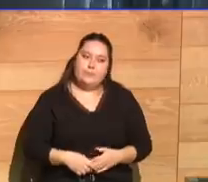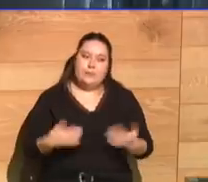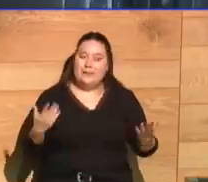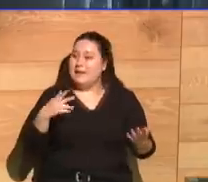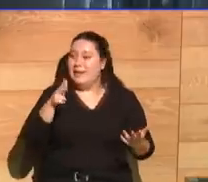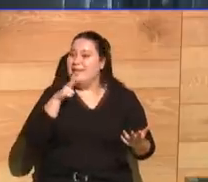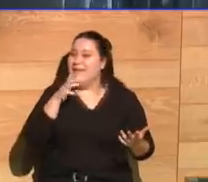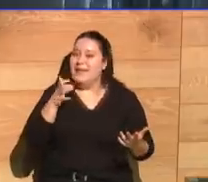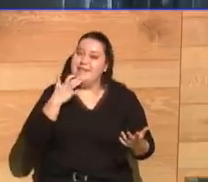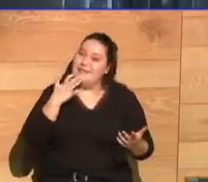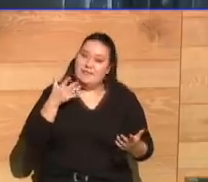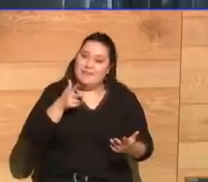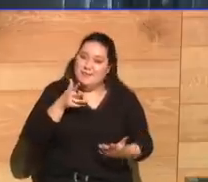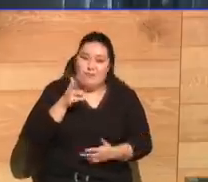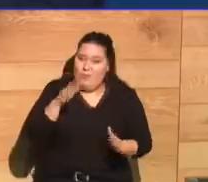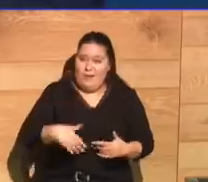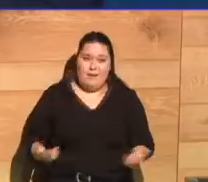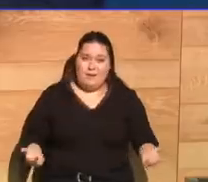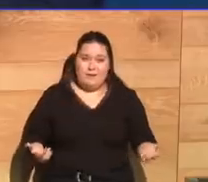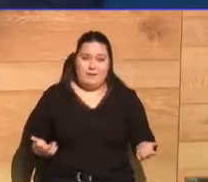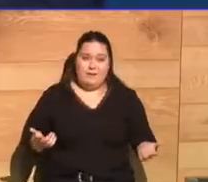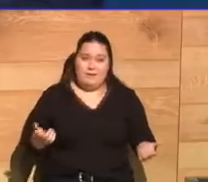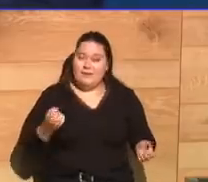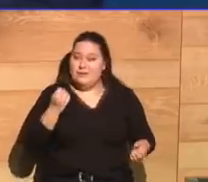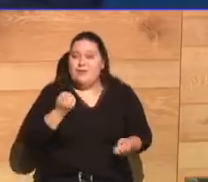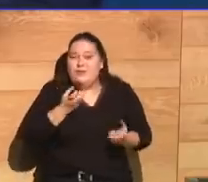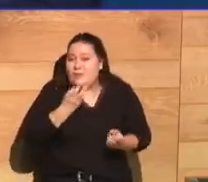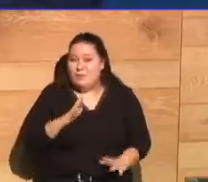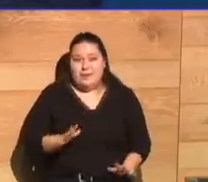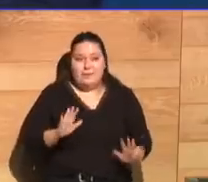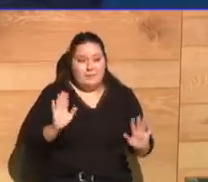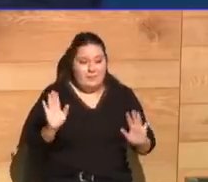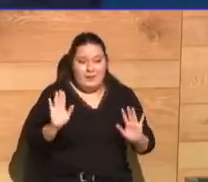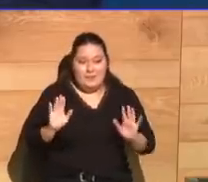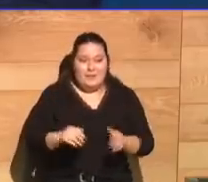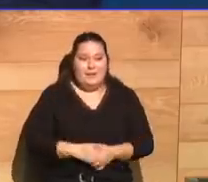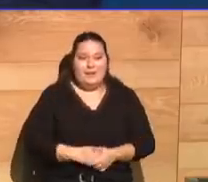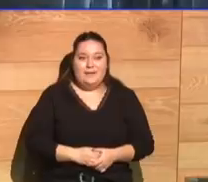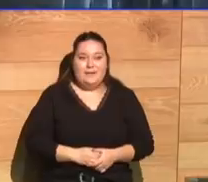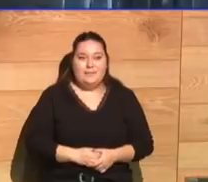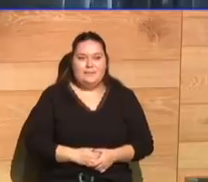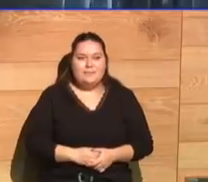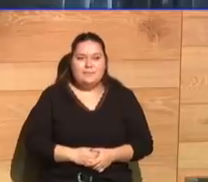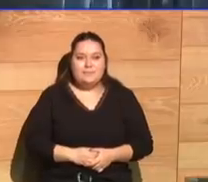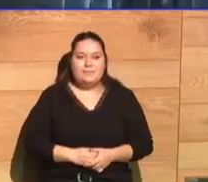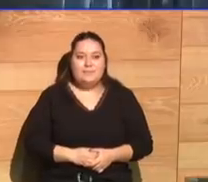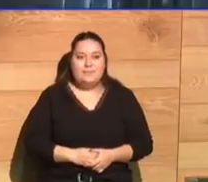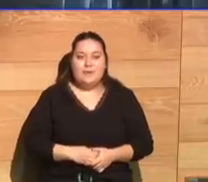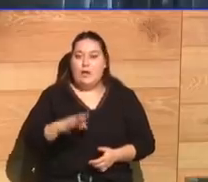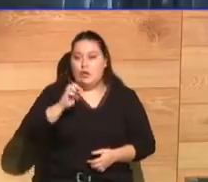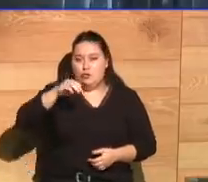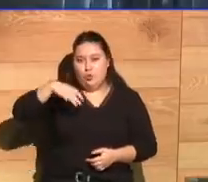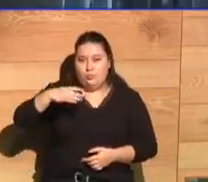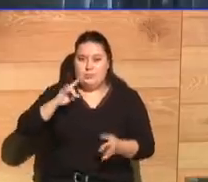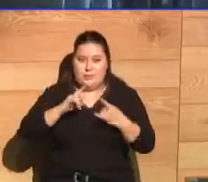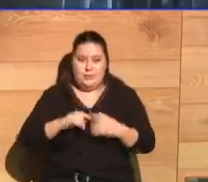hagas chistes. No. Lo estás contando bien. Déjalo. Llama a Tom Mankiewicz y dice, vente a casa que te